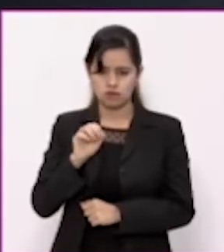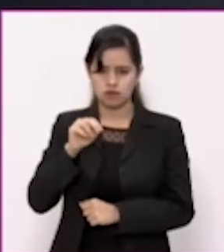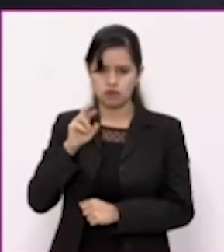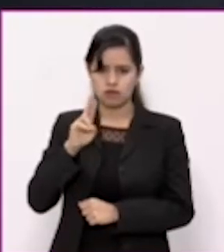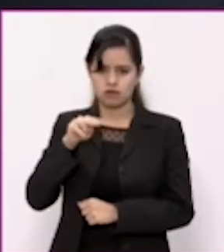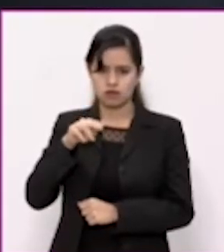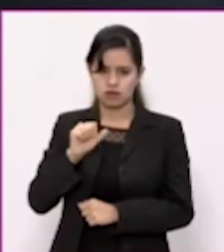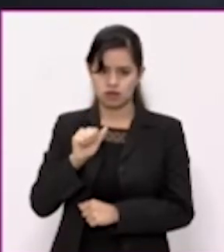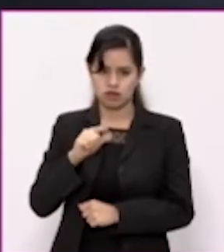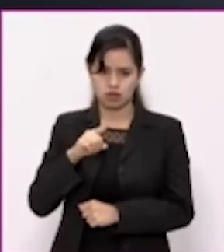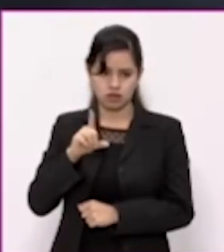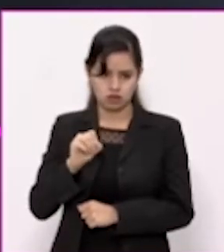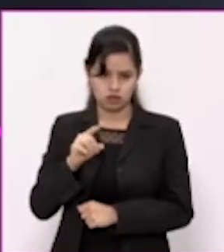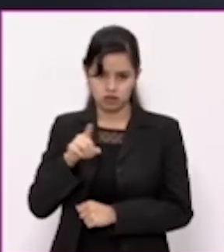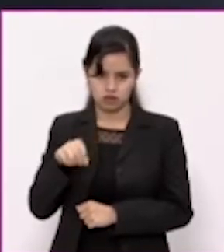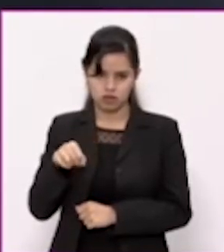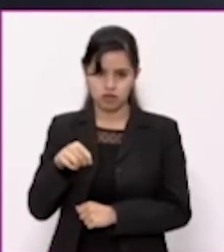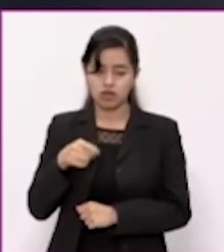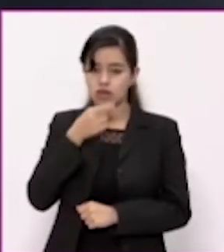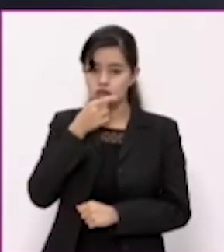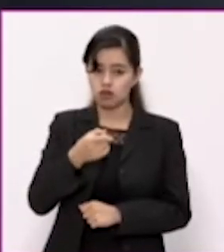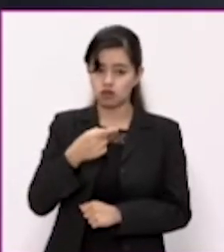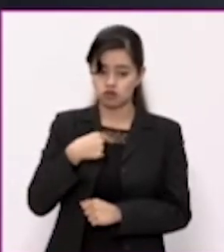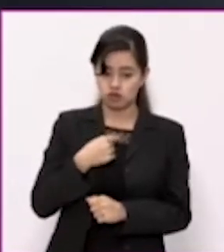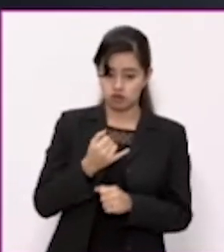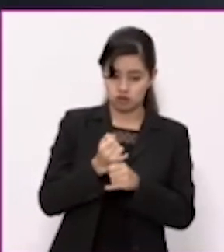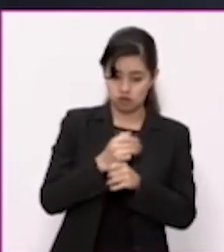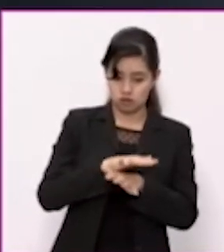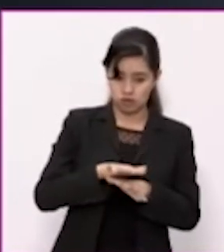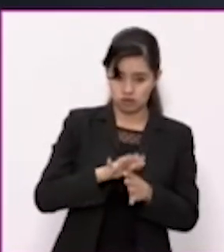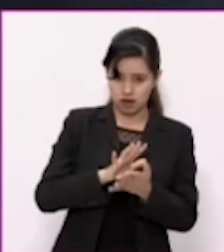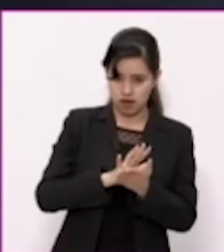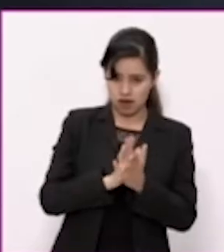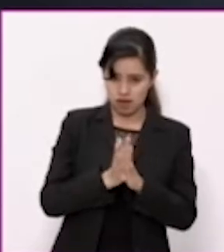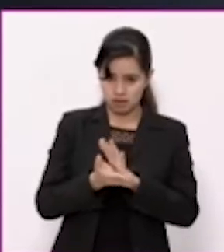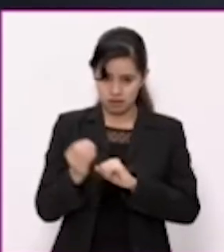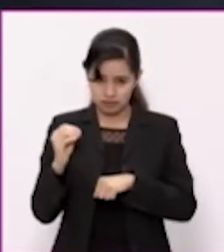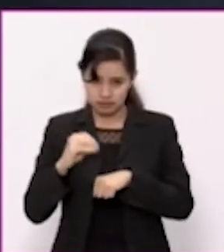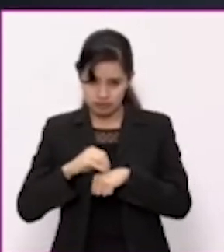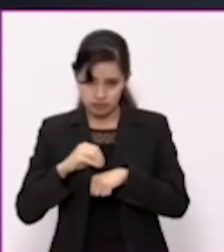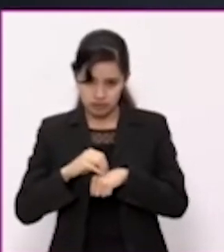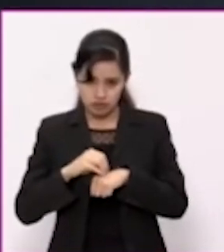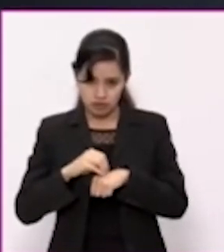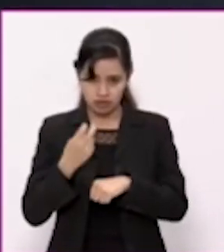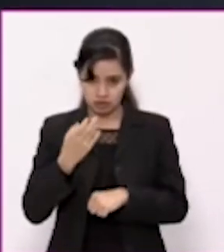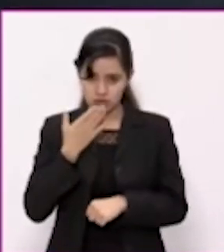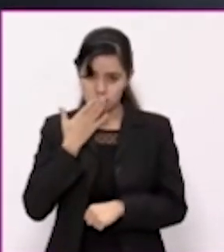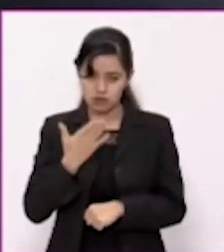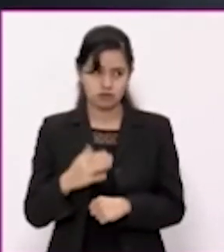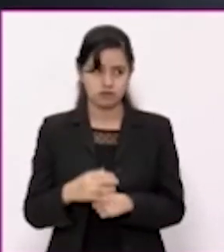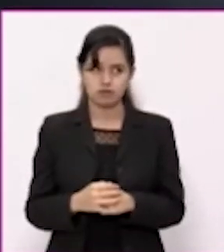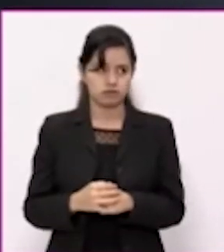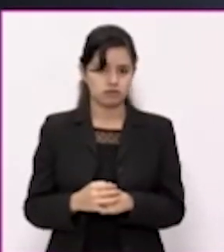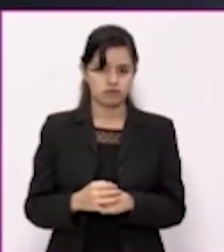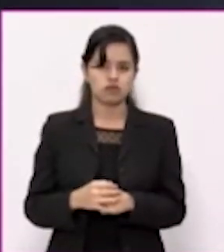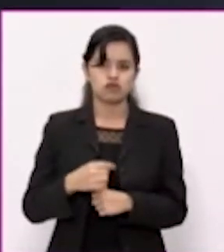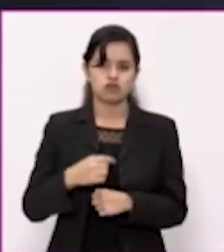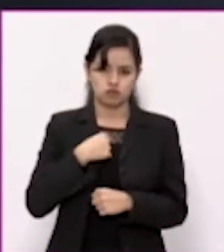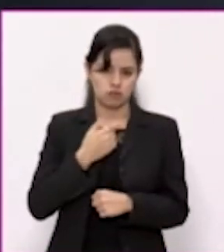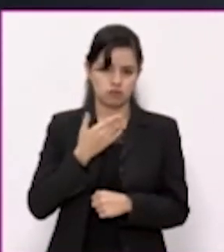pues según afirmó, yo había tergiversado lo que dijo, no fue así y a las pruebas me remito. Pido entonces que este